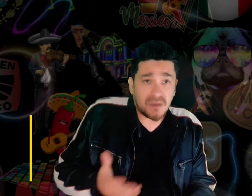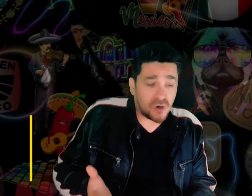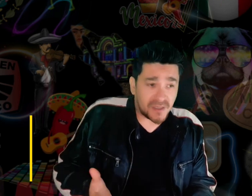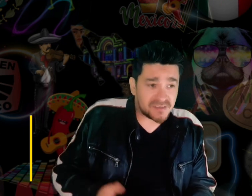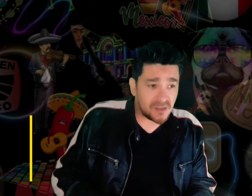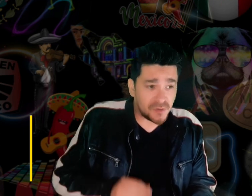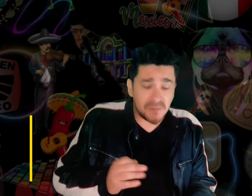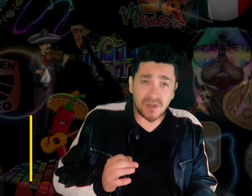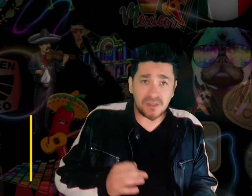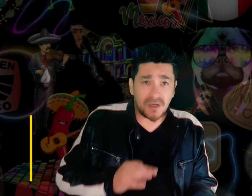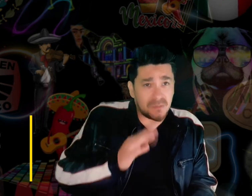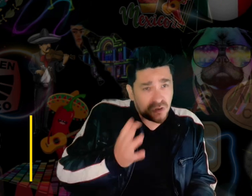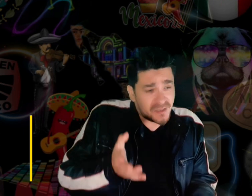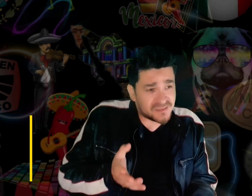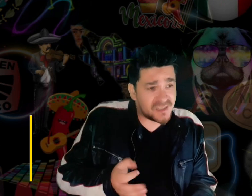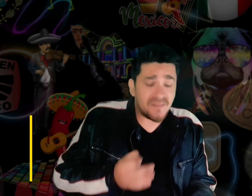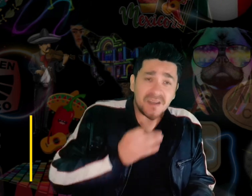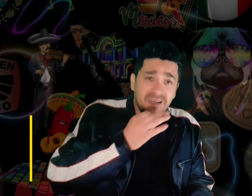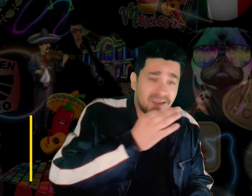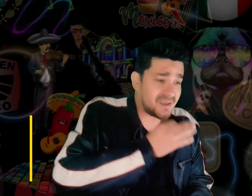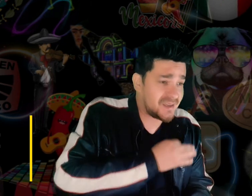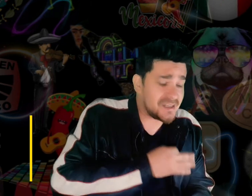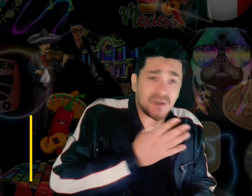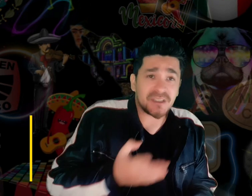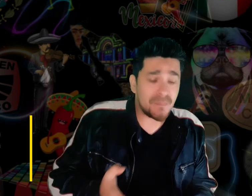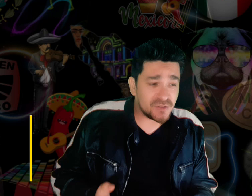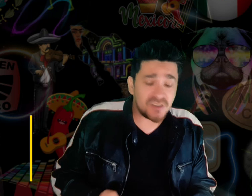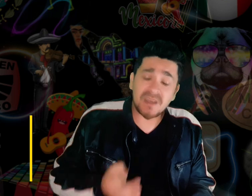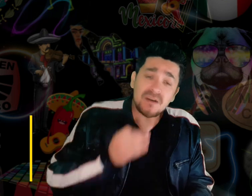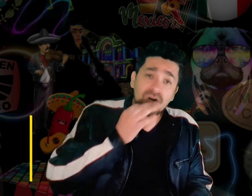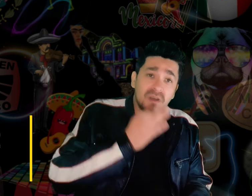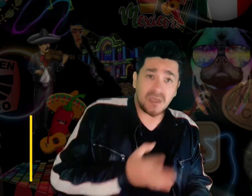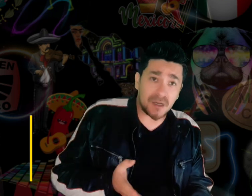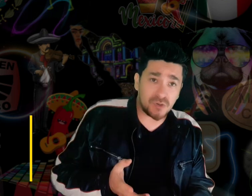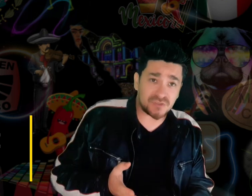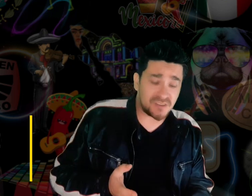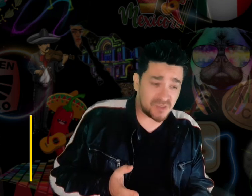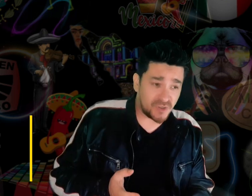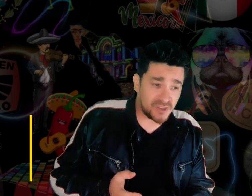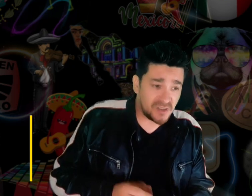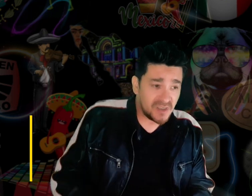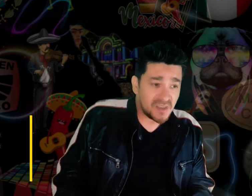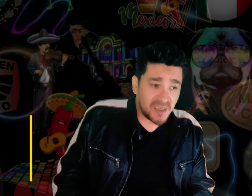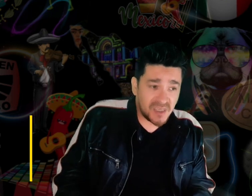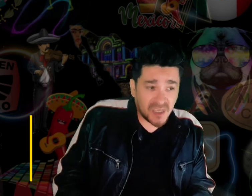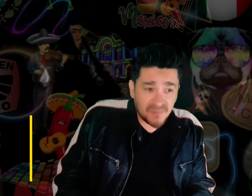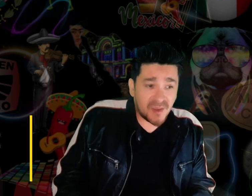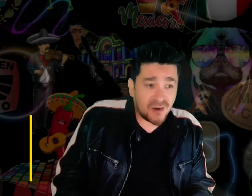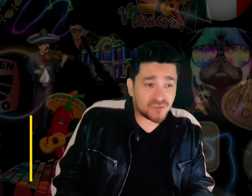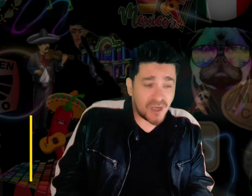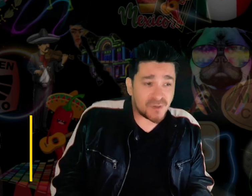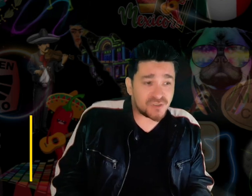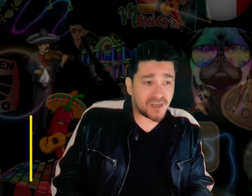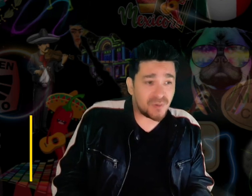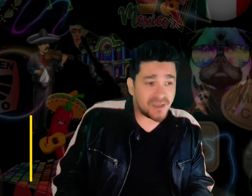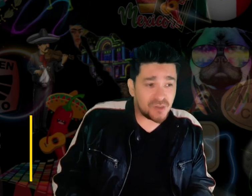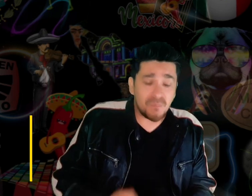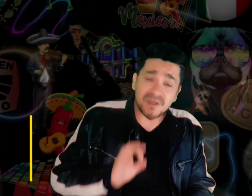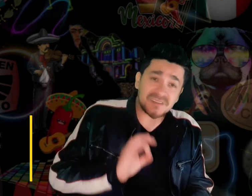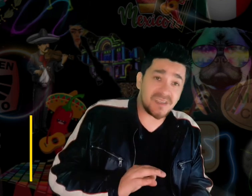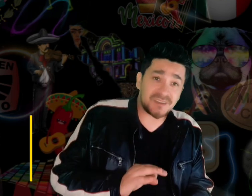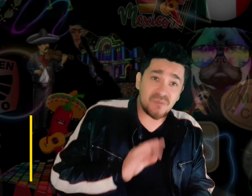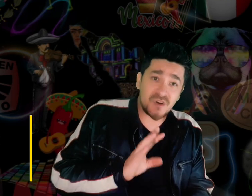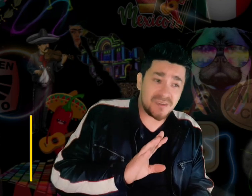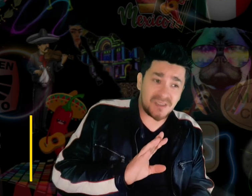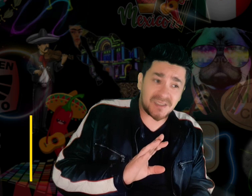¿no? Por eso la democracia, ¿no? Como siempre les digo, la democracia, la libertad de expresión es algo hermosísimo, ¿no? AMLO es una persona, como les digo,